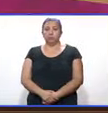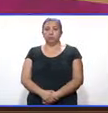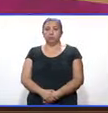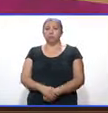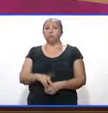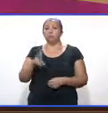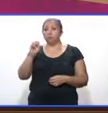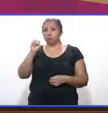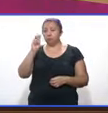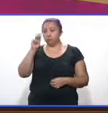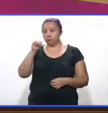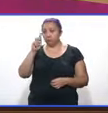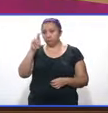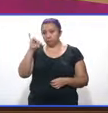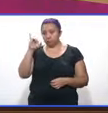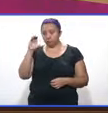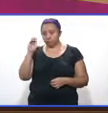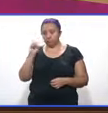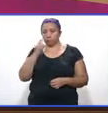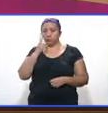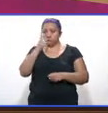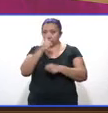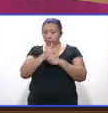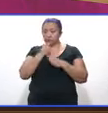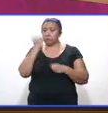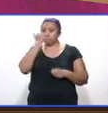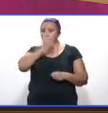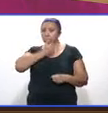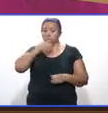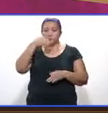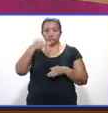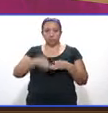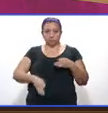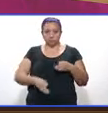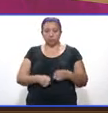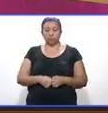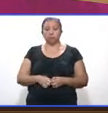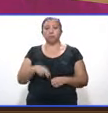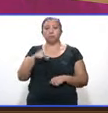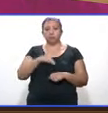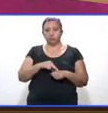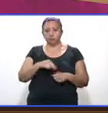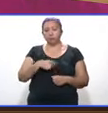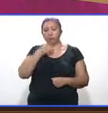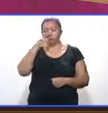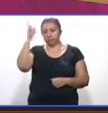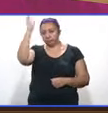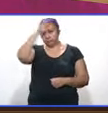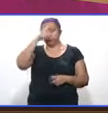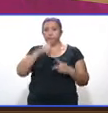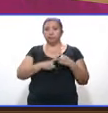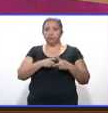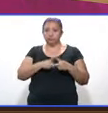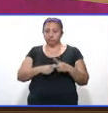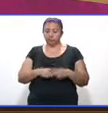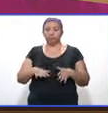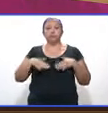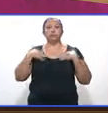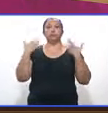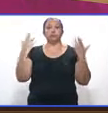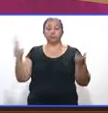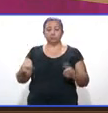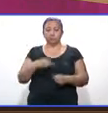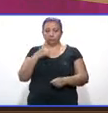Luis Mauricio Montes de Oca Mena fue el primer alumno en culminar el doctorado de Ciencias Matemáticas que ofrece